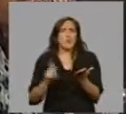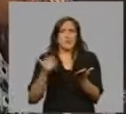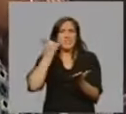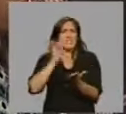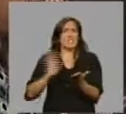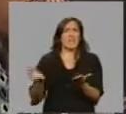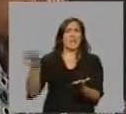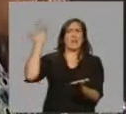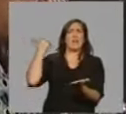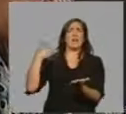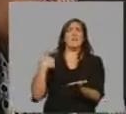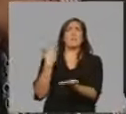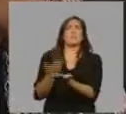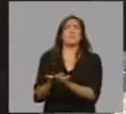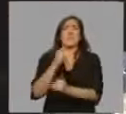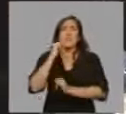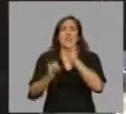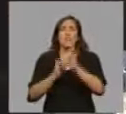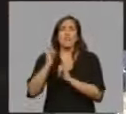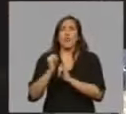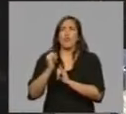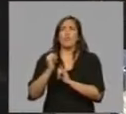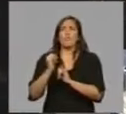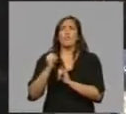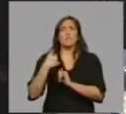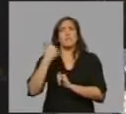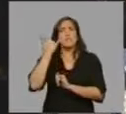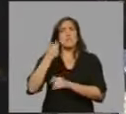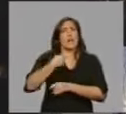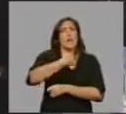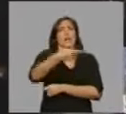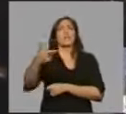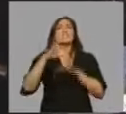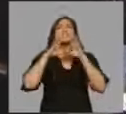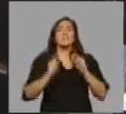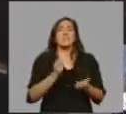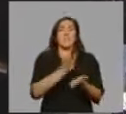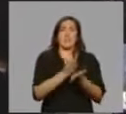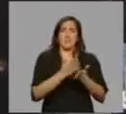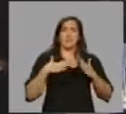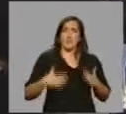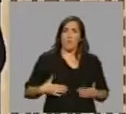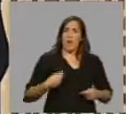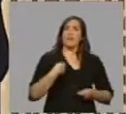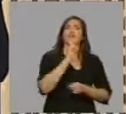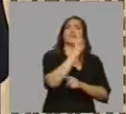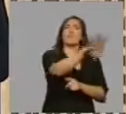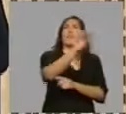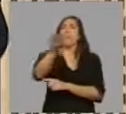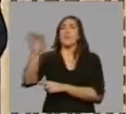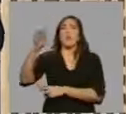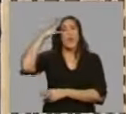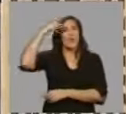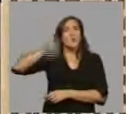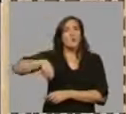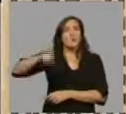presentó, por lo menos el que se nos envió a nosotros y que ya he enviado a través de la Secretaría de Derechos Humanos a los respectivos juzgados, son los que habían sido